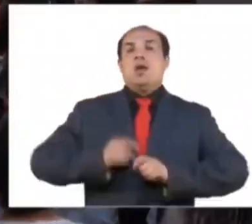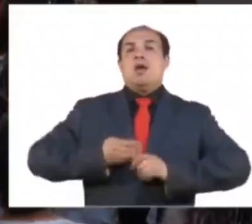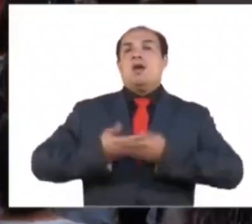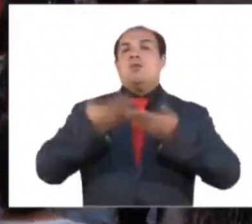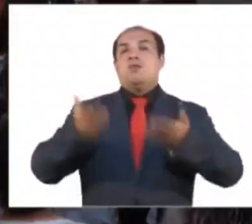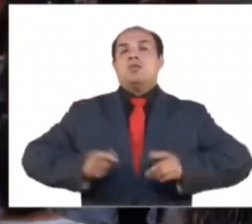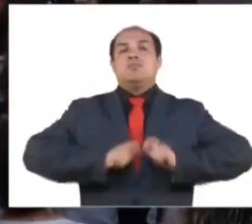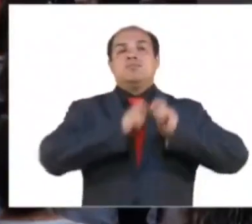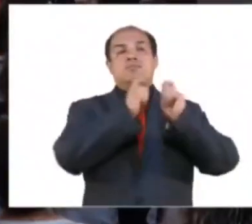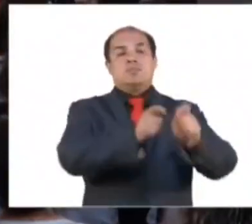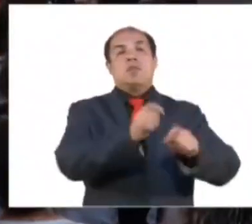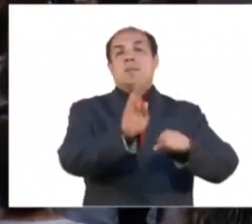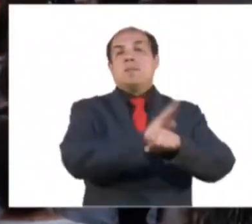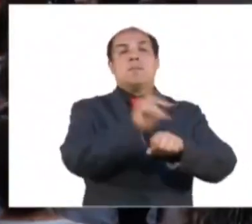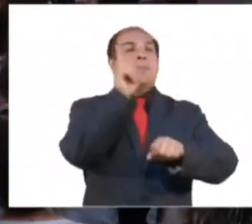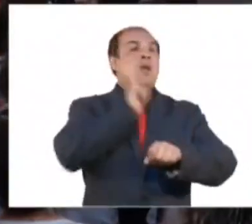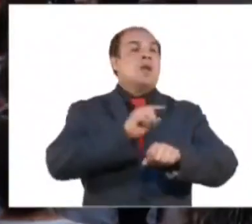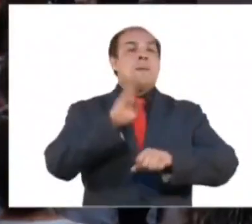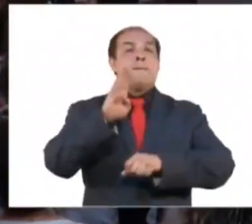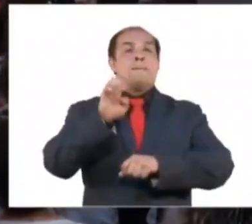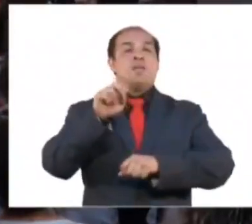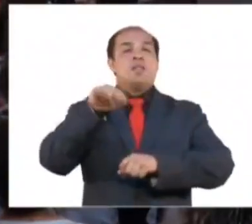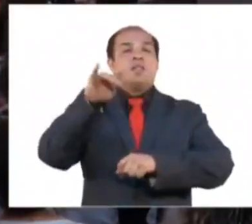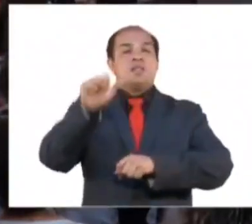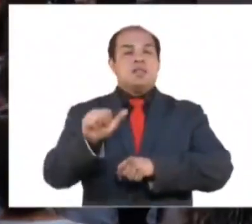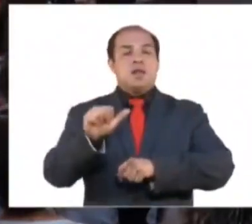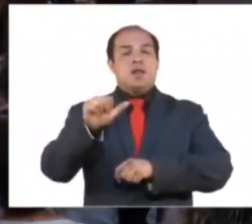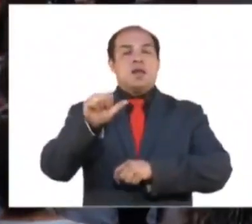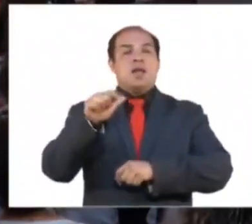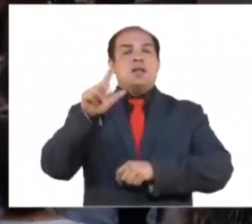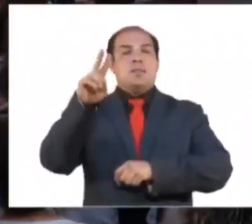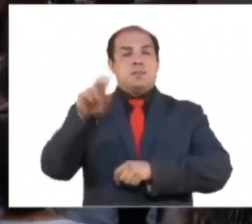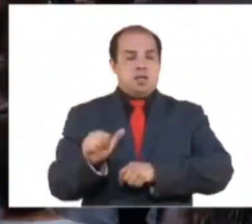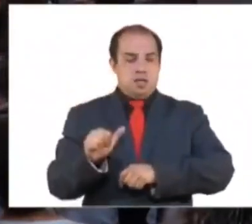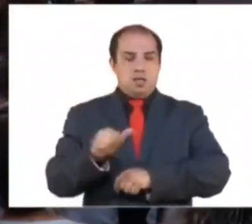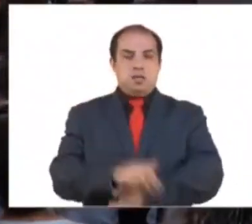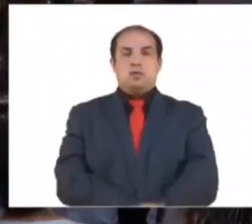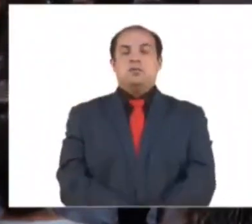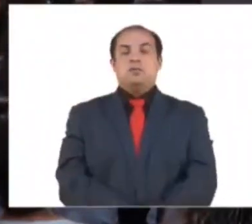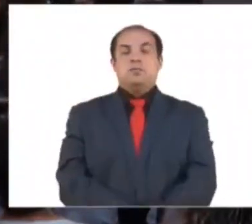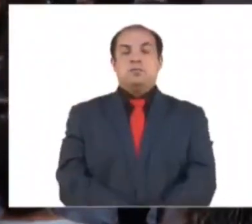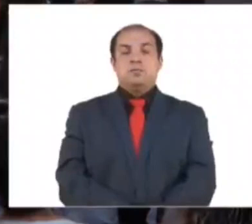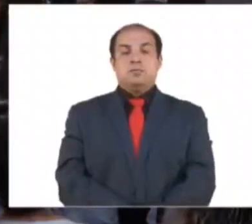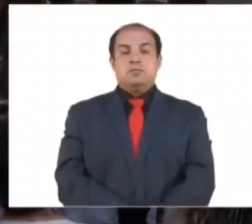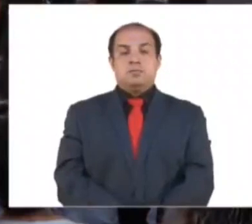recibe la beneficiaria Benita Alba Juárez.